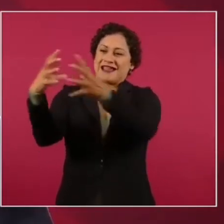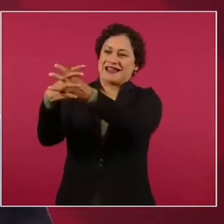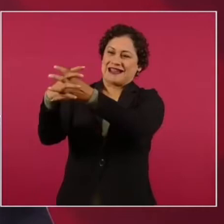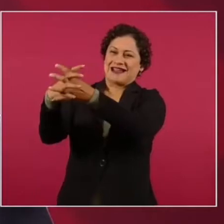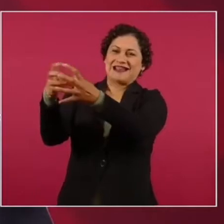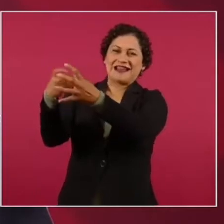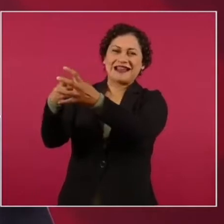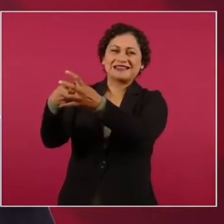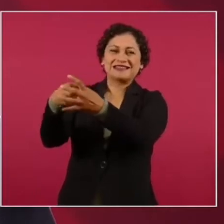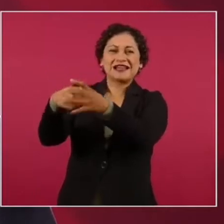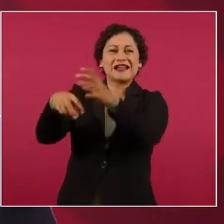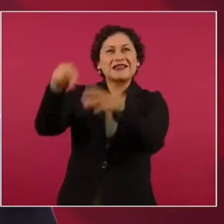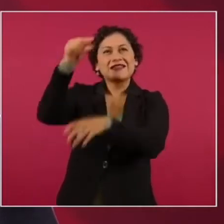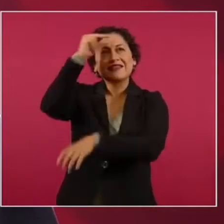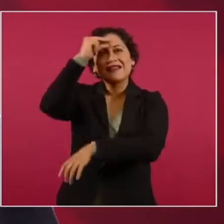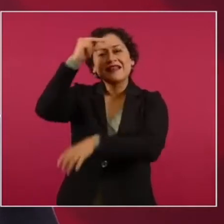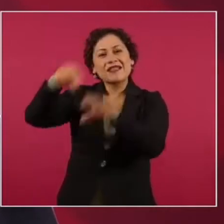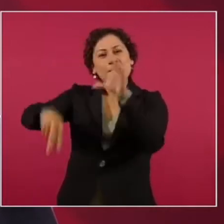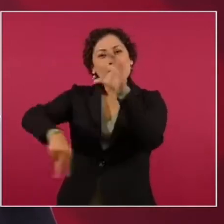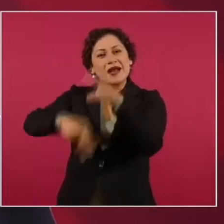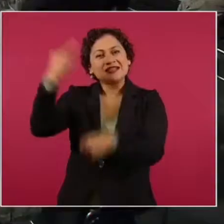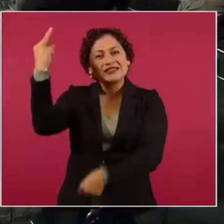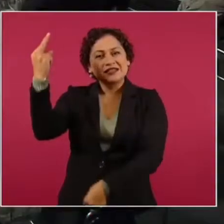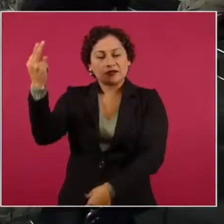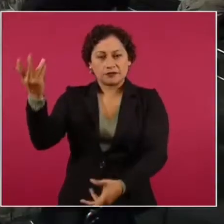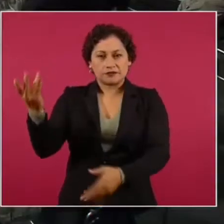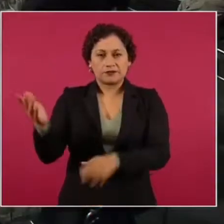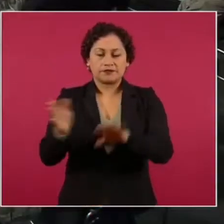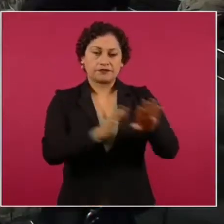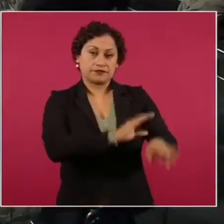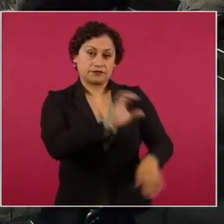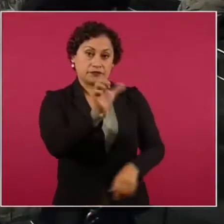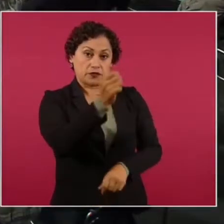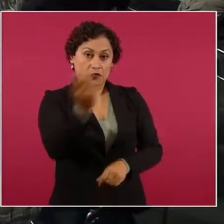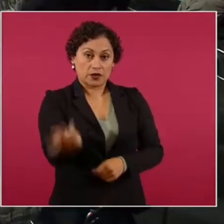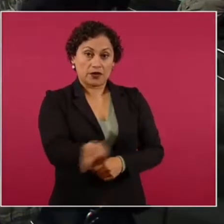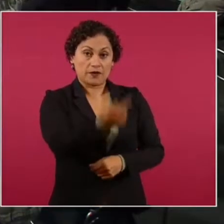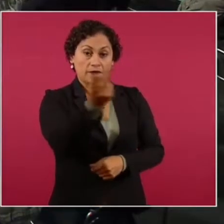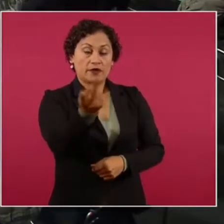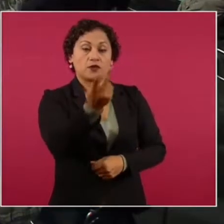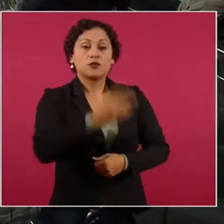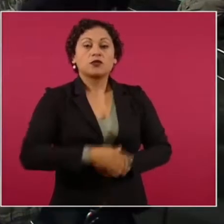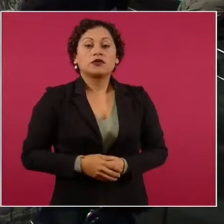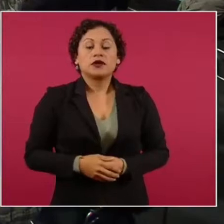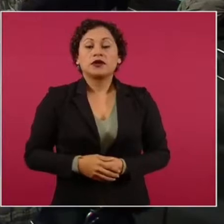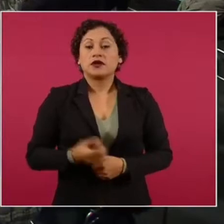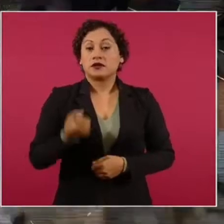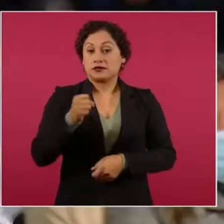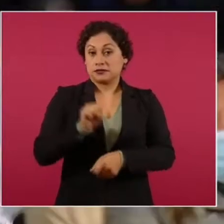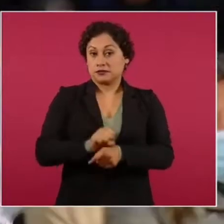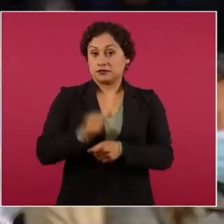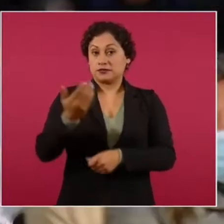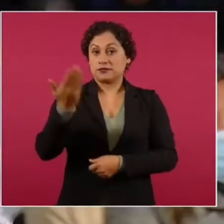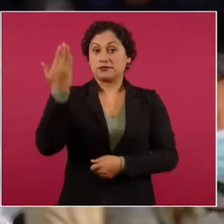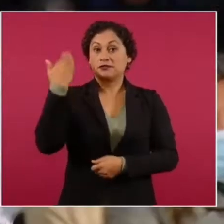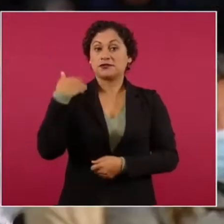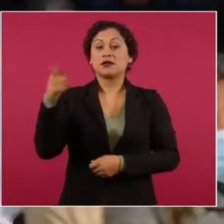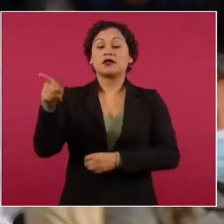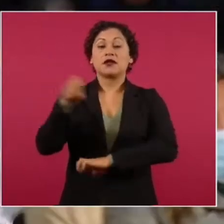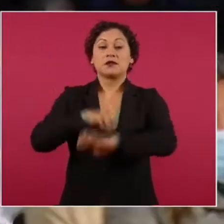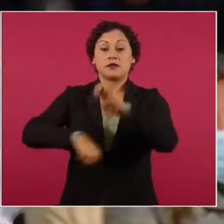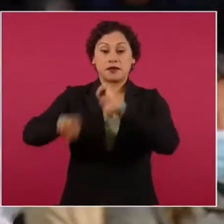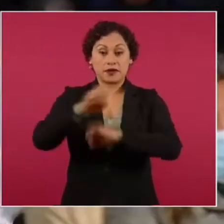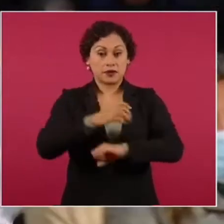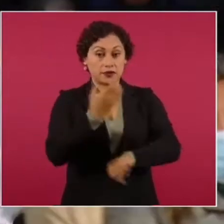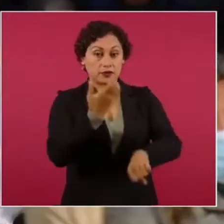No queremos eso. Y en otra pregunta, señor presidente, la semana pasada el embajador de Estados Unidos,